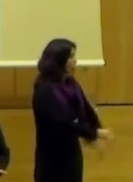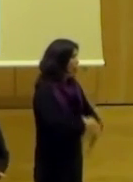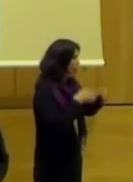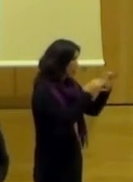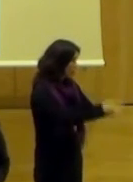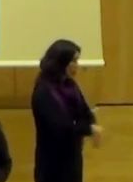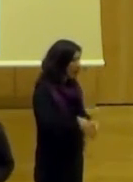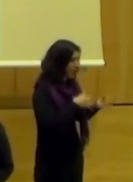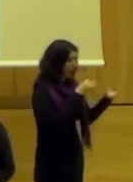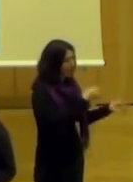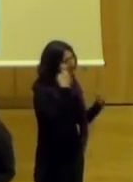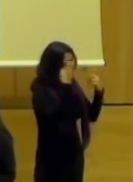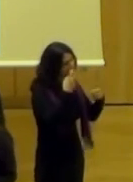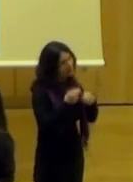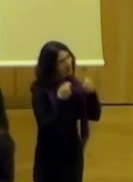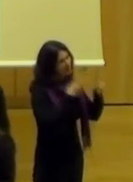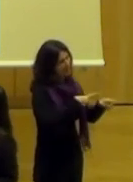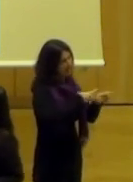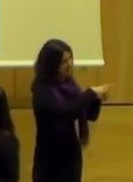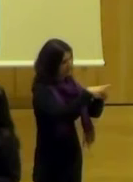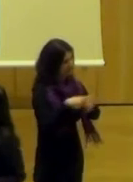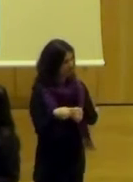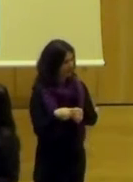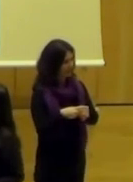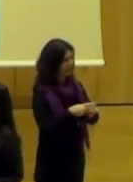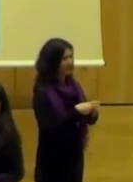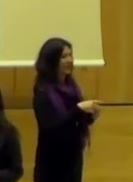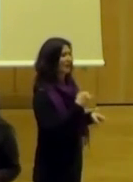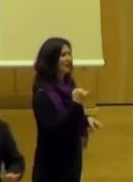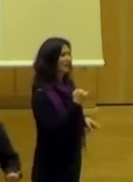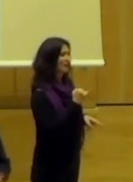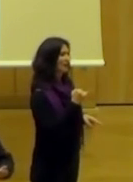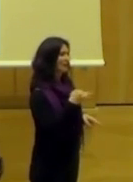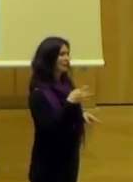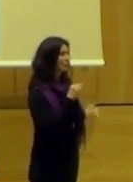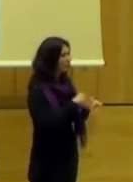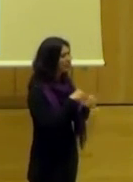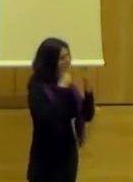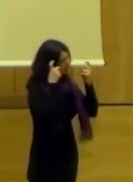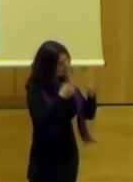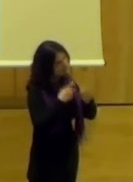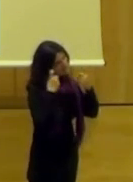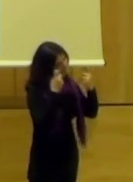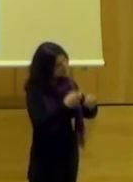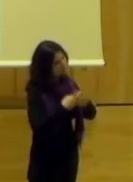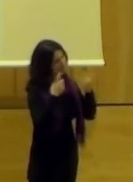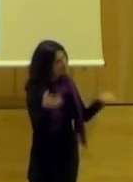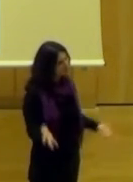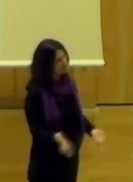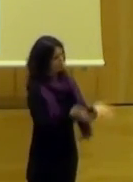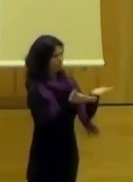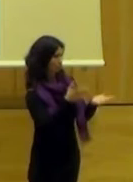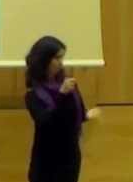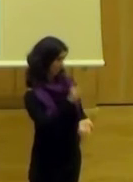etcétera. Entonces, bueno, facilitar una serie de herramientas, pero al mismo tiempo, pues, intentar